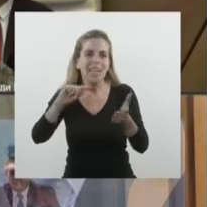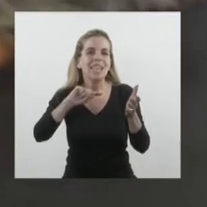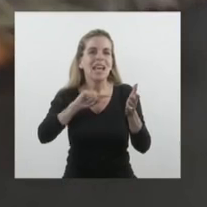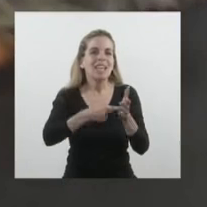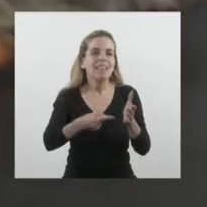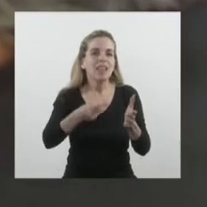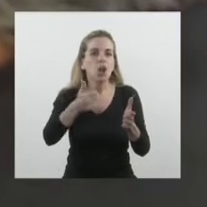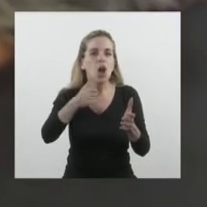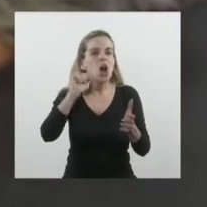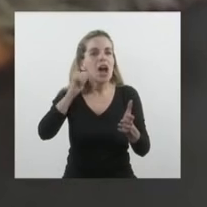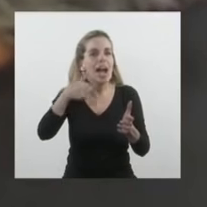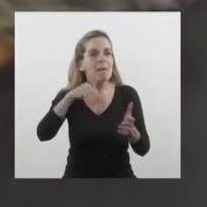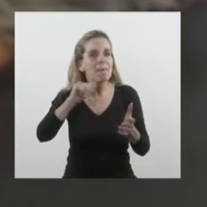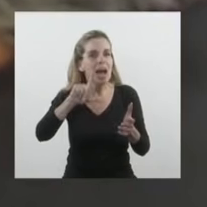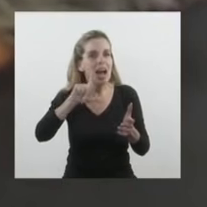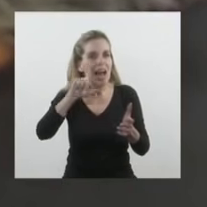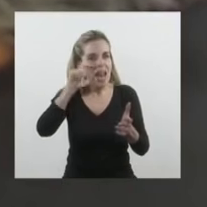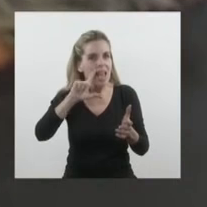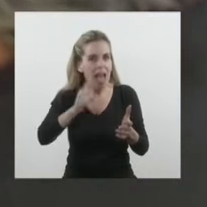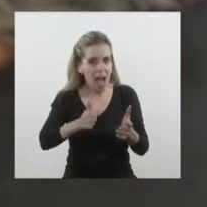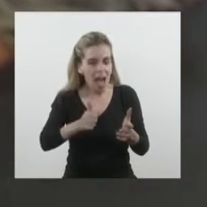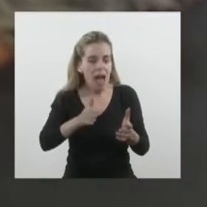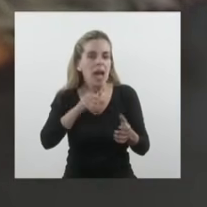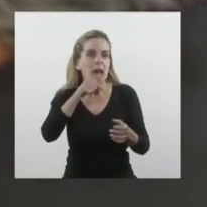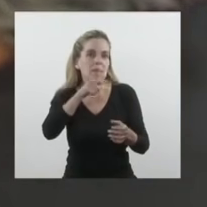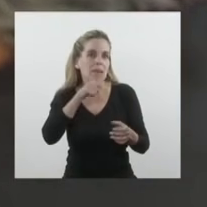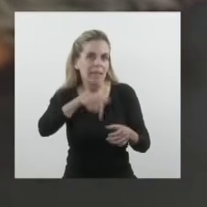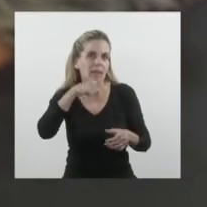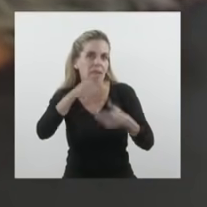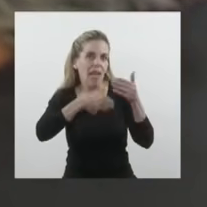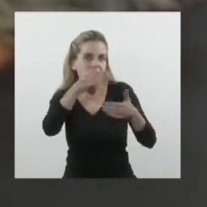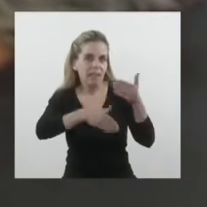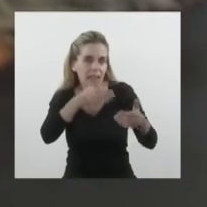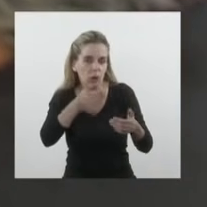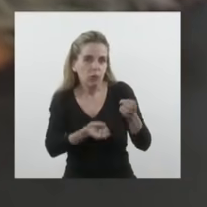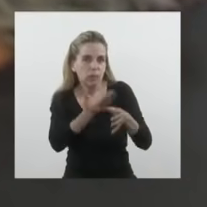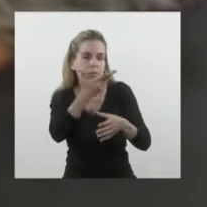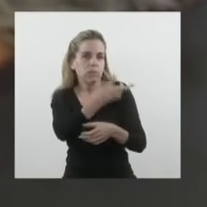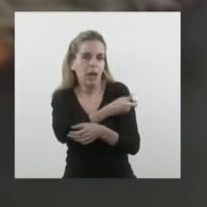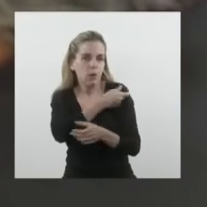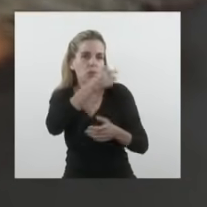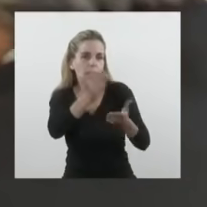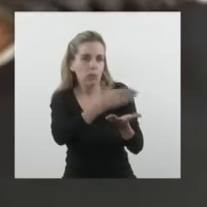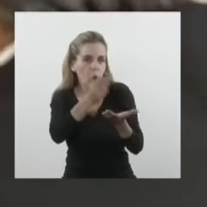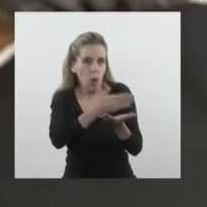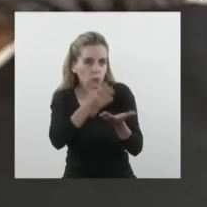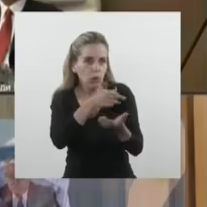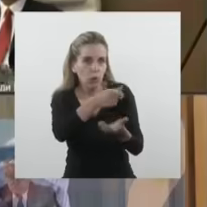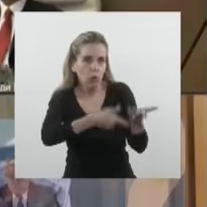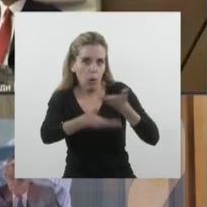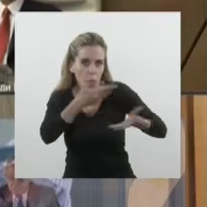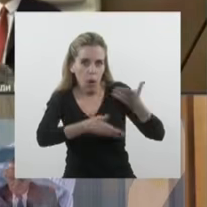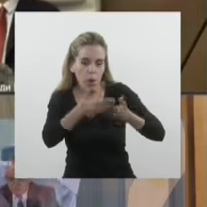amalia creo que la desarrollo de la cooperación será de mutuo beneficio